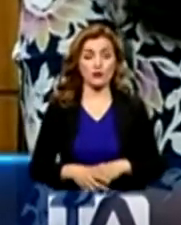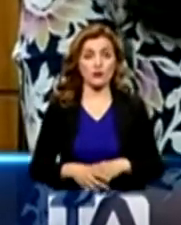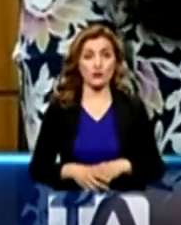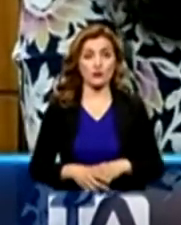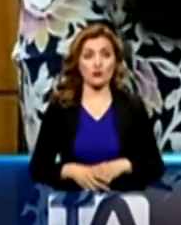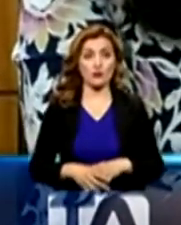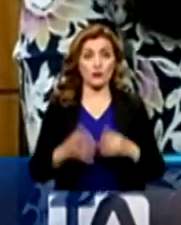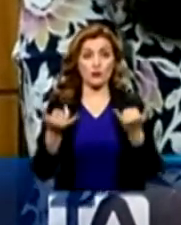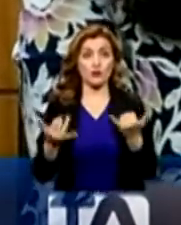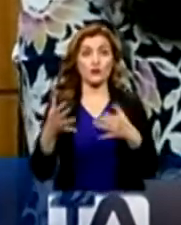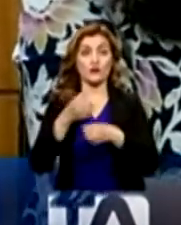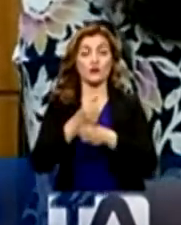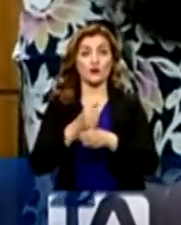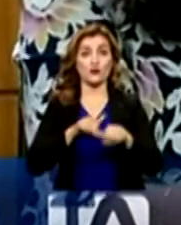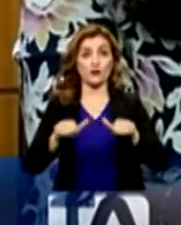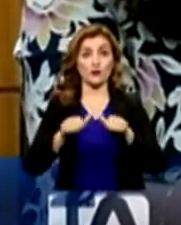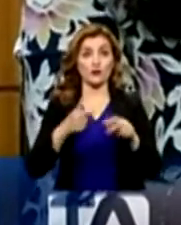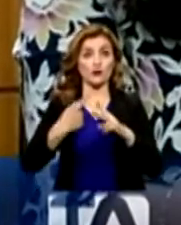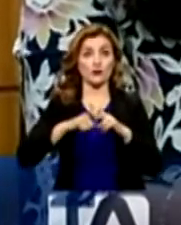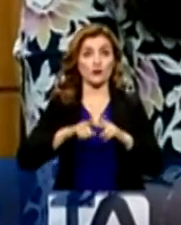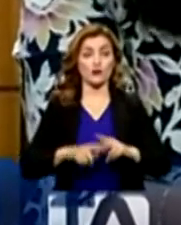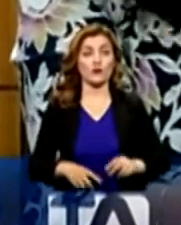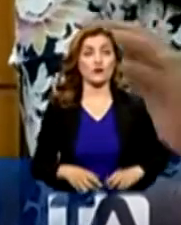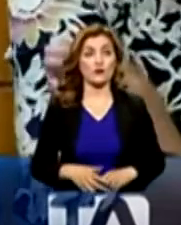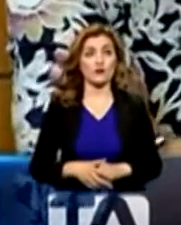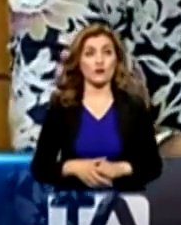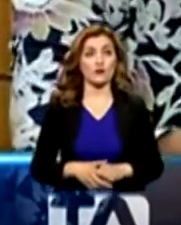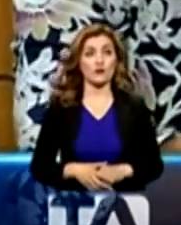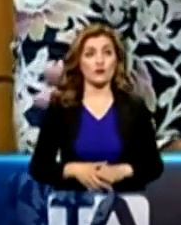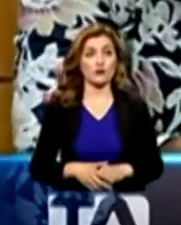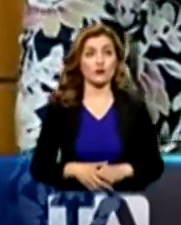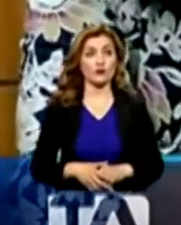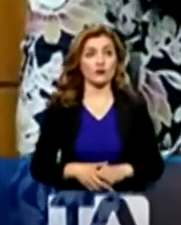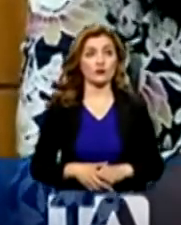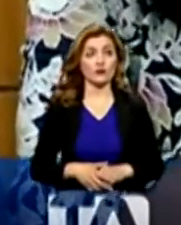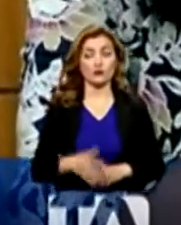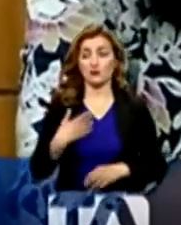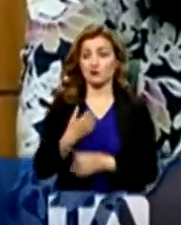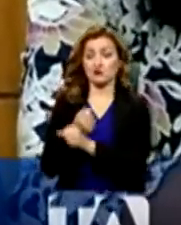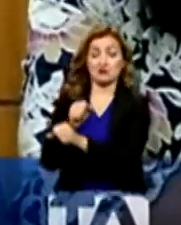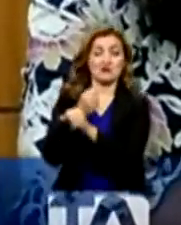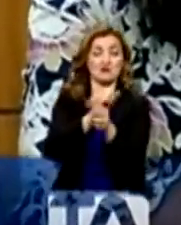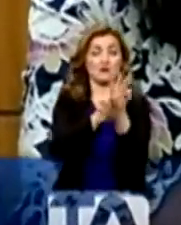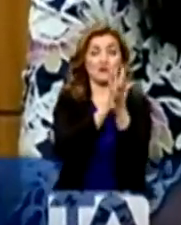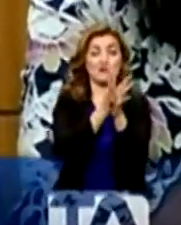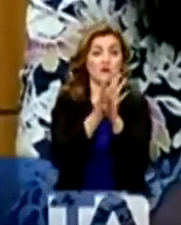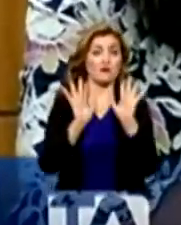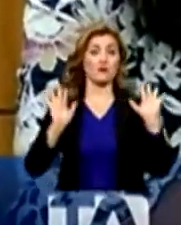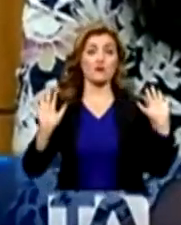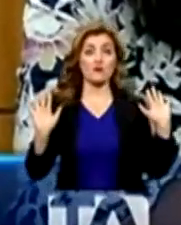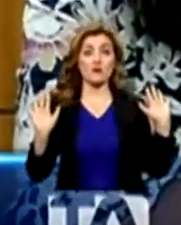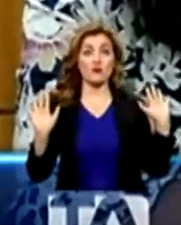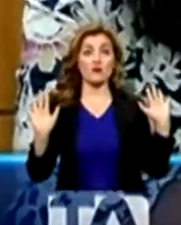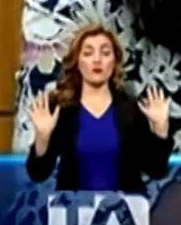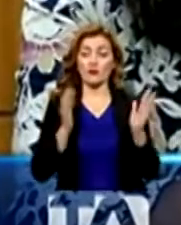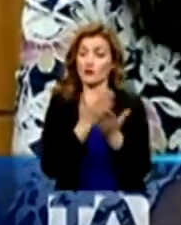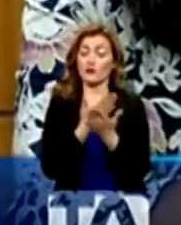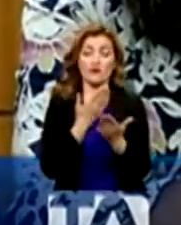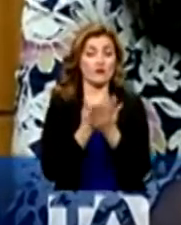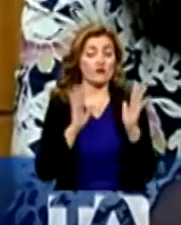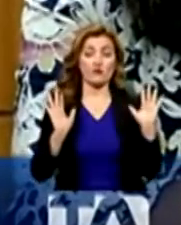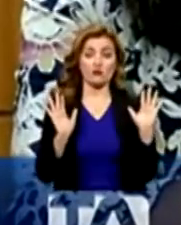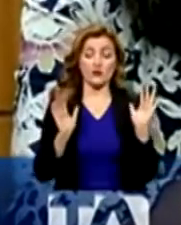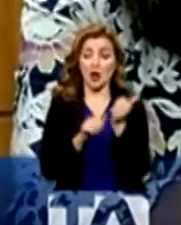ahora, sino desde el inicio de su gestión, de que él no mete las manos en el fuego por nadie y es esas las condiciones que él ha planteado en